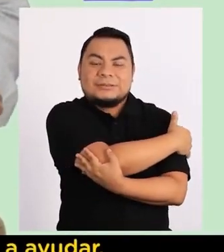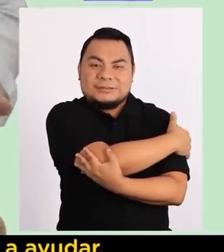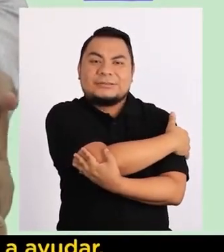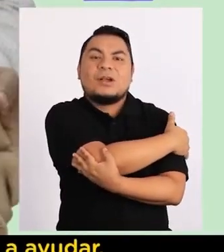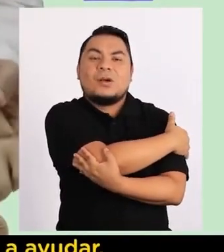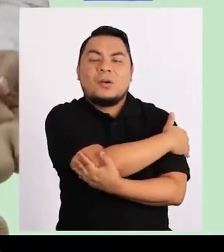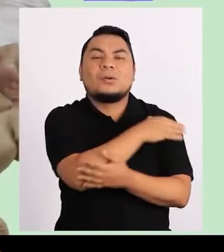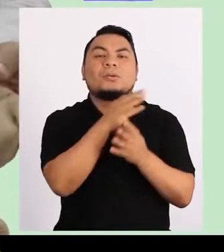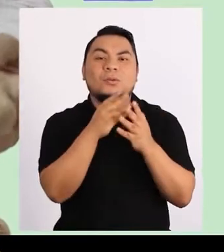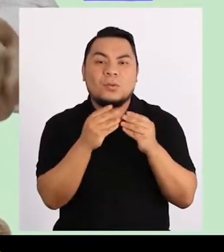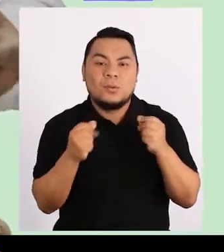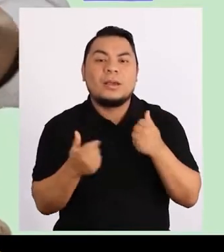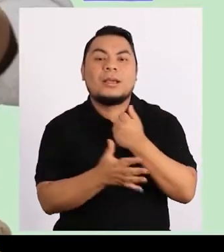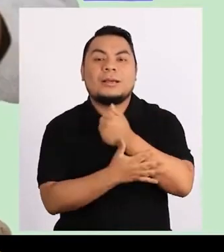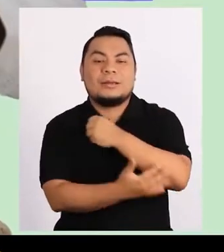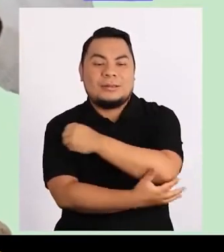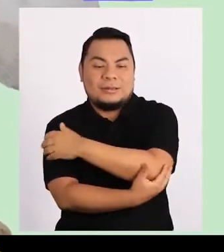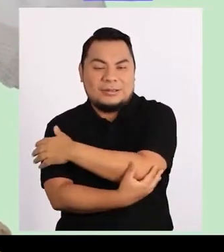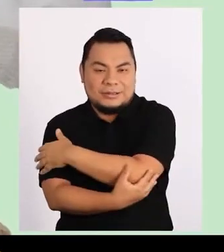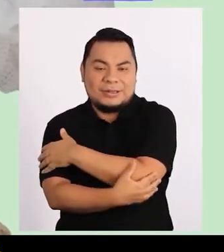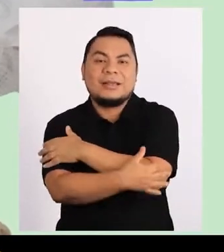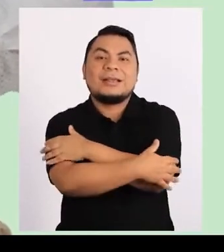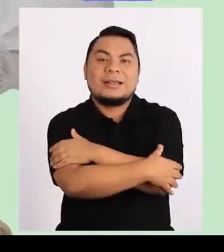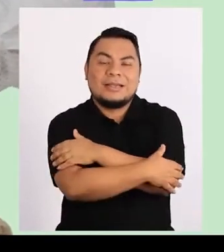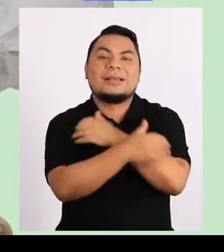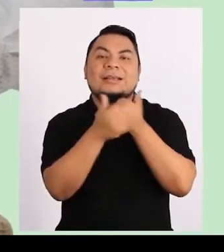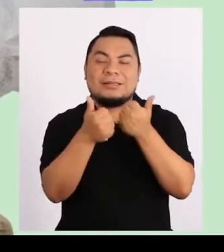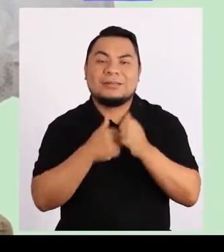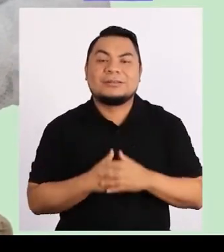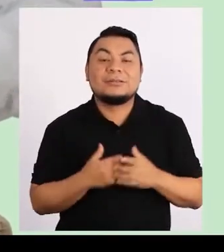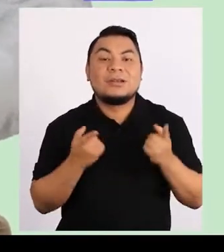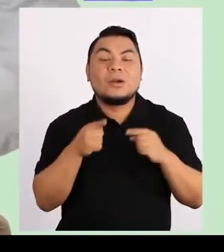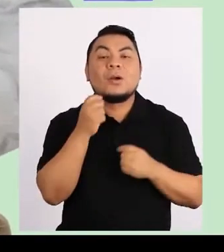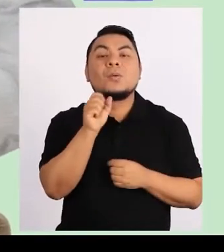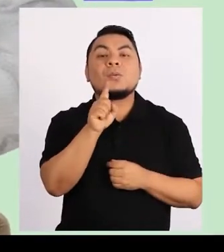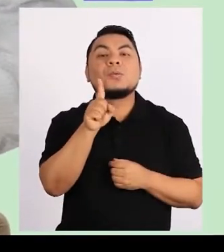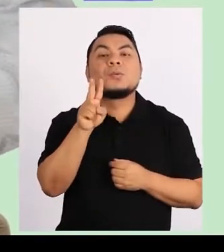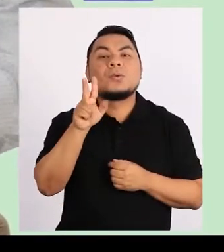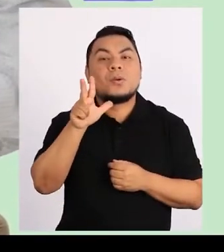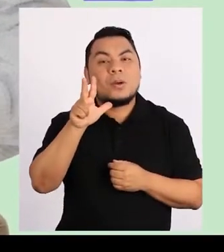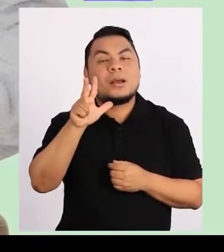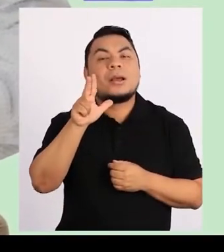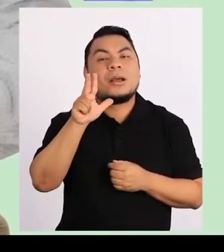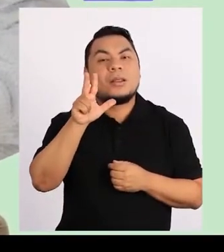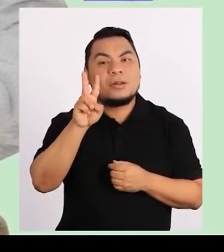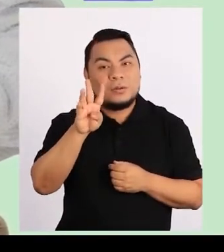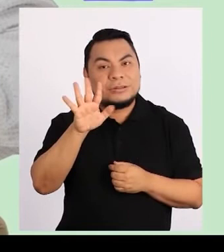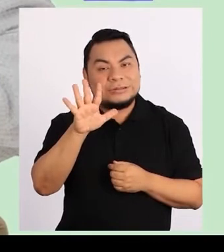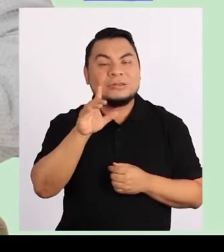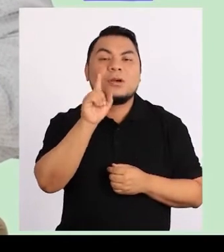te va a ayudar. Suave. Ajá. Ayúdame a relajar, Jorge. Eso. Contamos hasta 5.